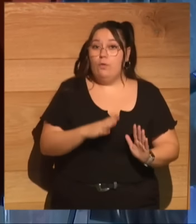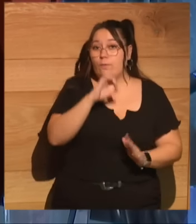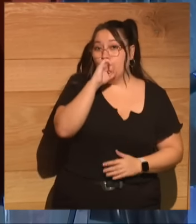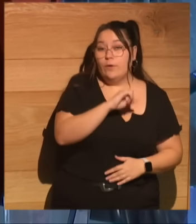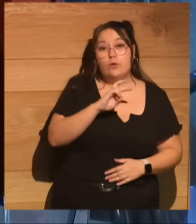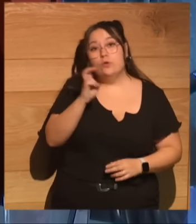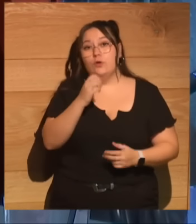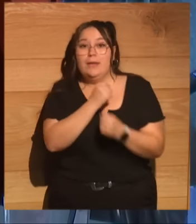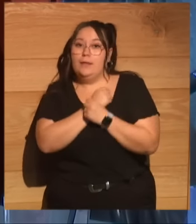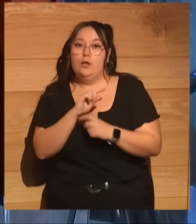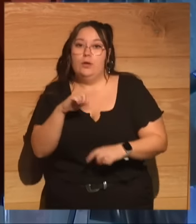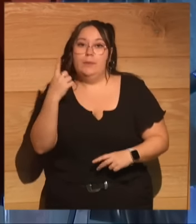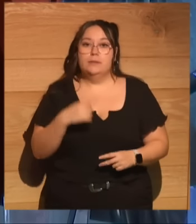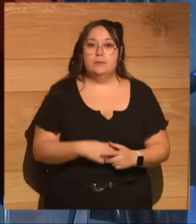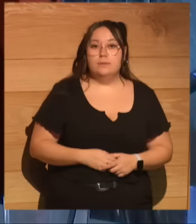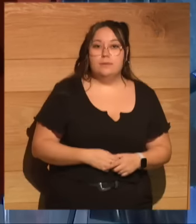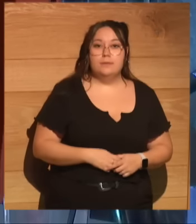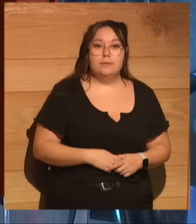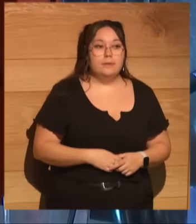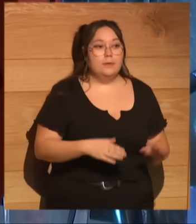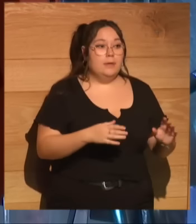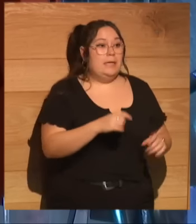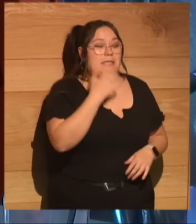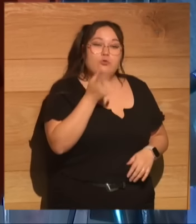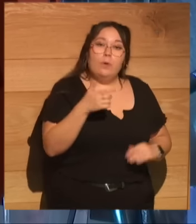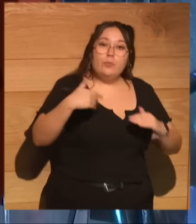más. Vale. Si vas por la calle caminando por una acera,